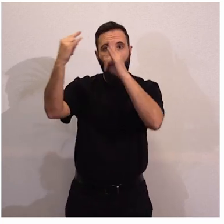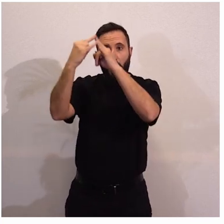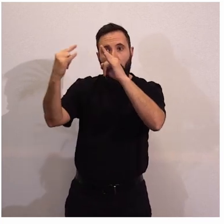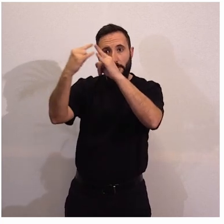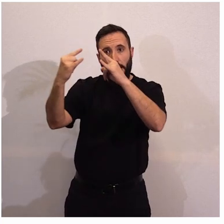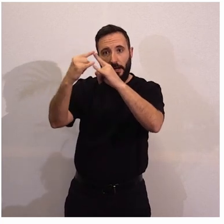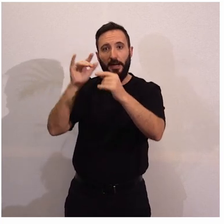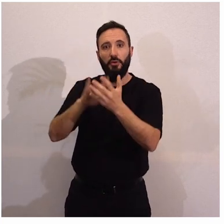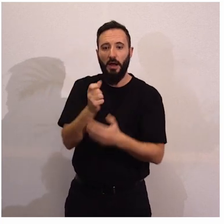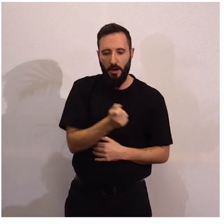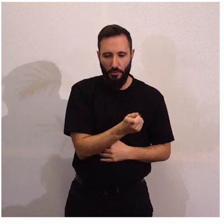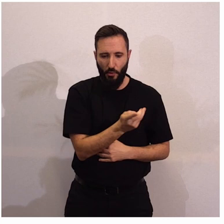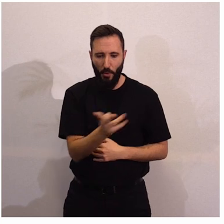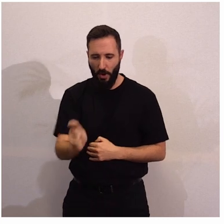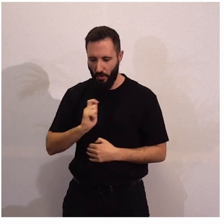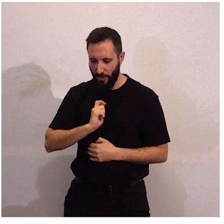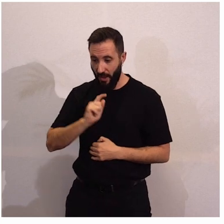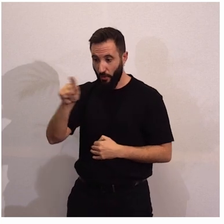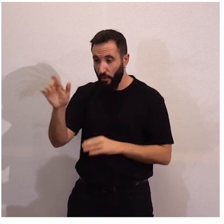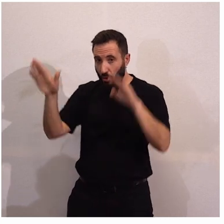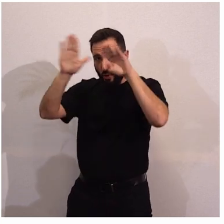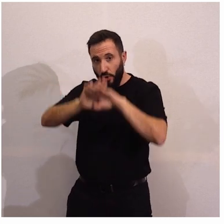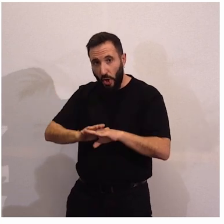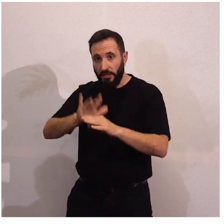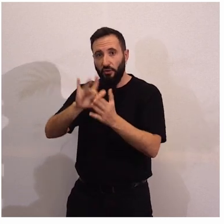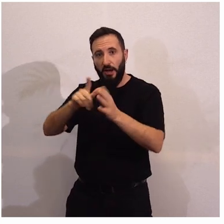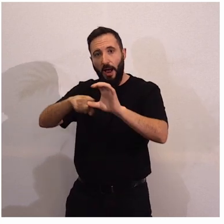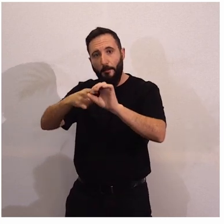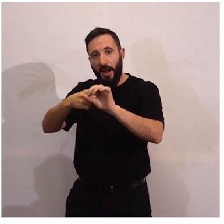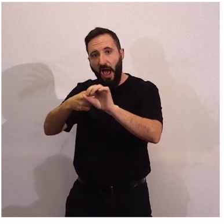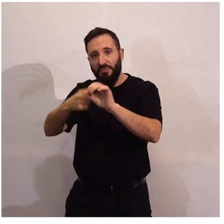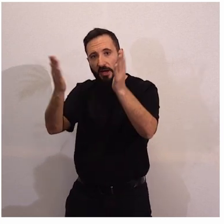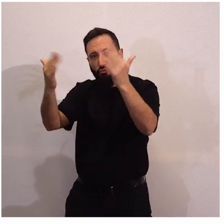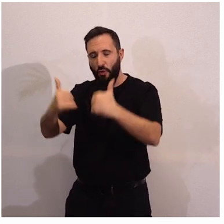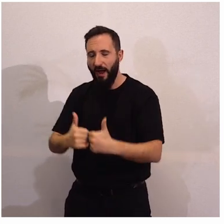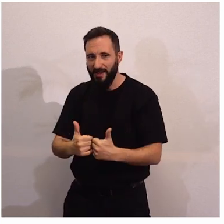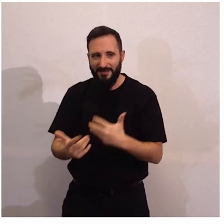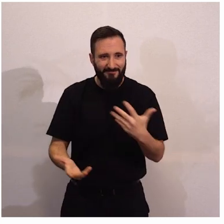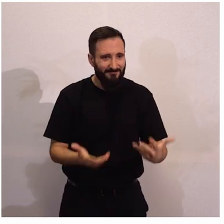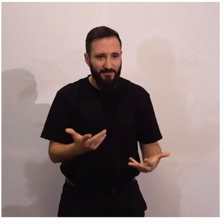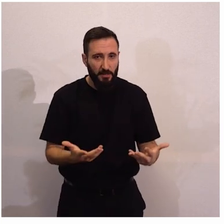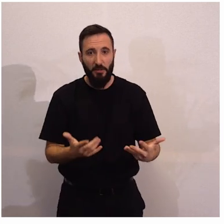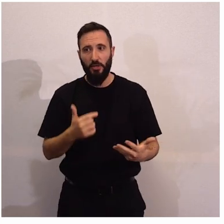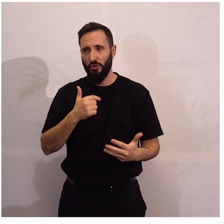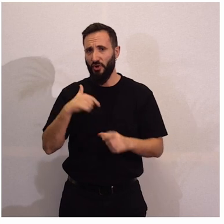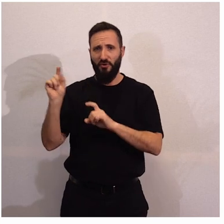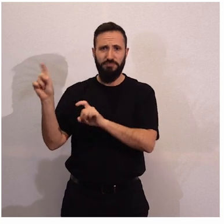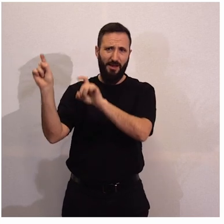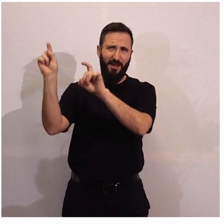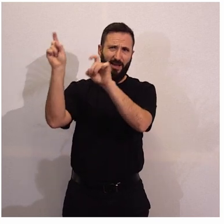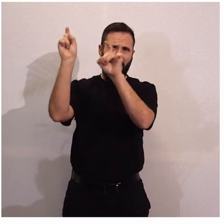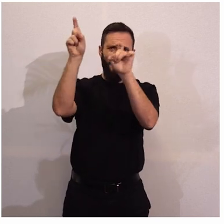tienes que entrar con un número y esa noche no hay plazas. O sea, pues he estado por muchos